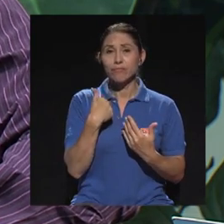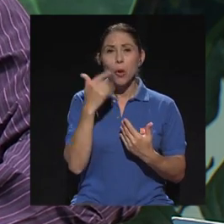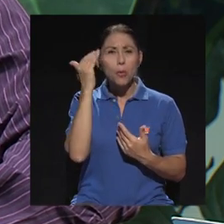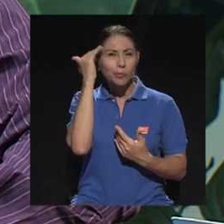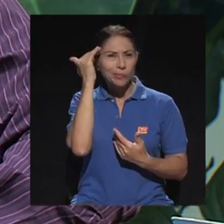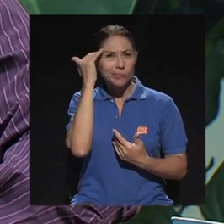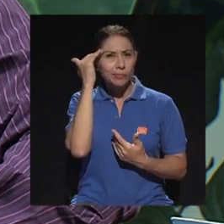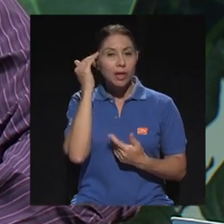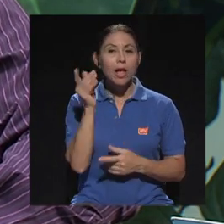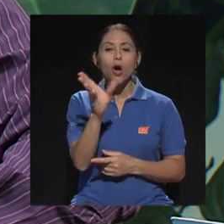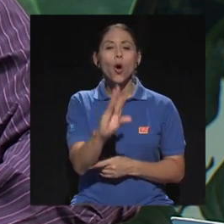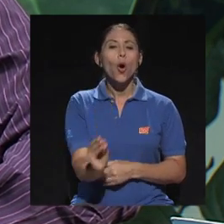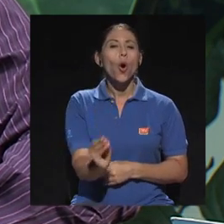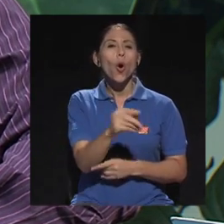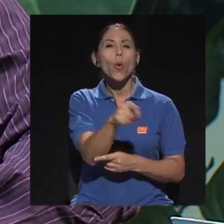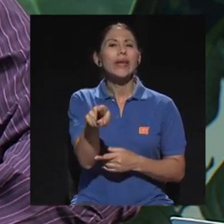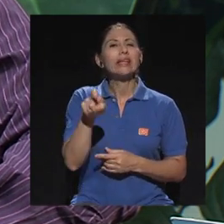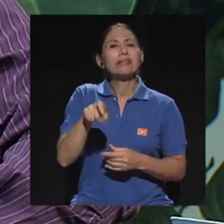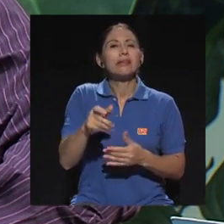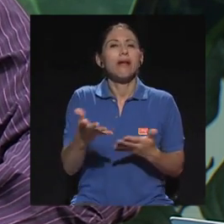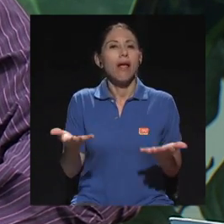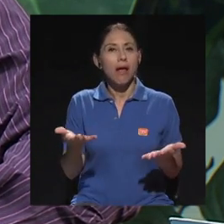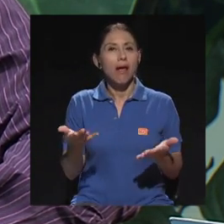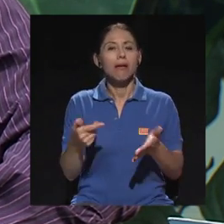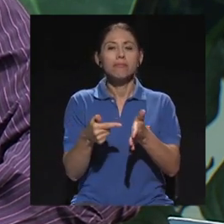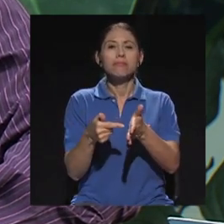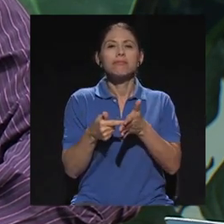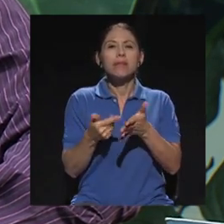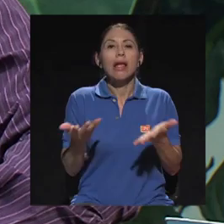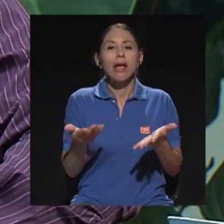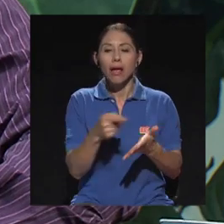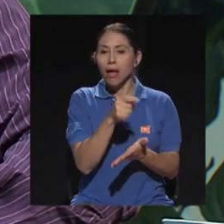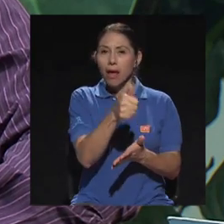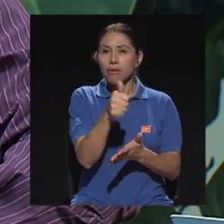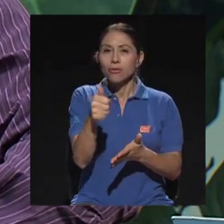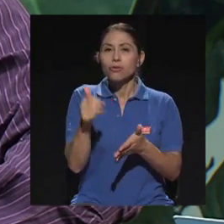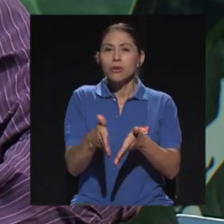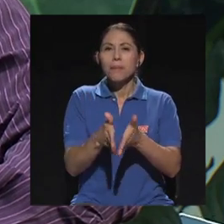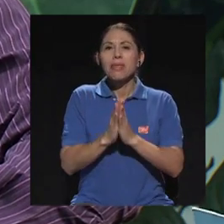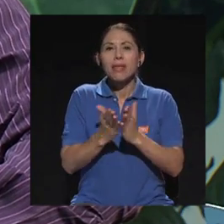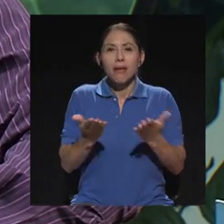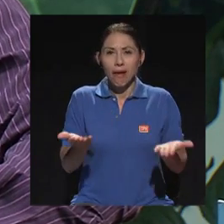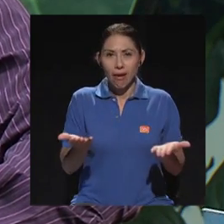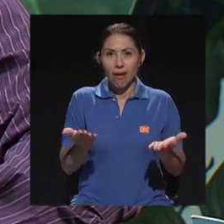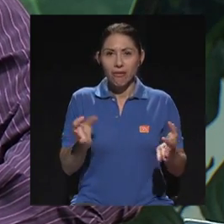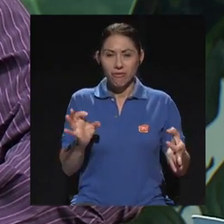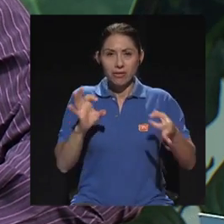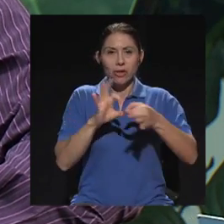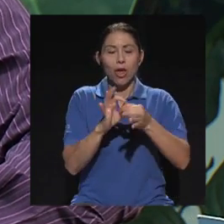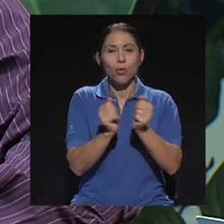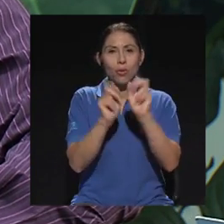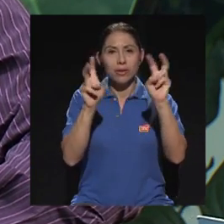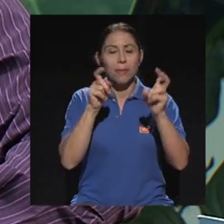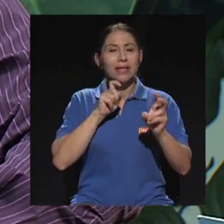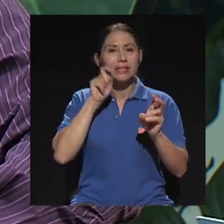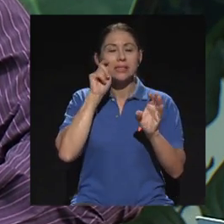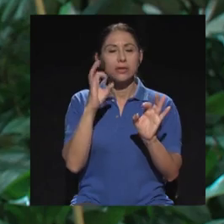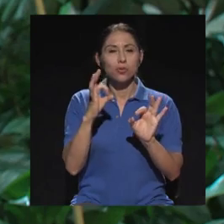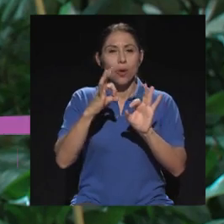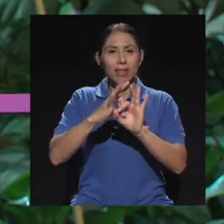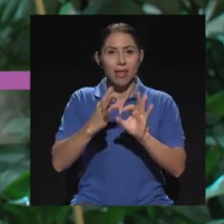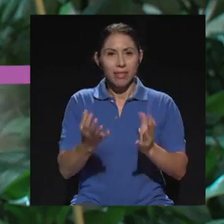es lo que el joven está demandando, qué es lo que ellos piden con respecto al tema de la